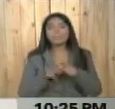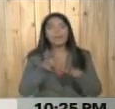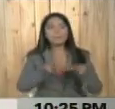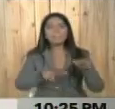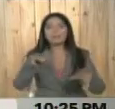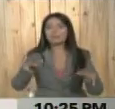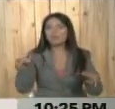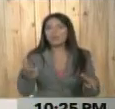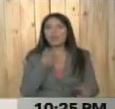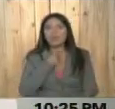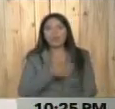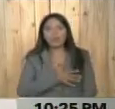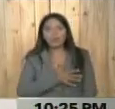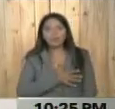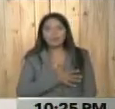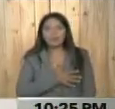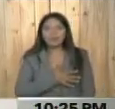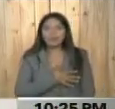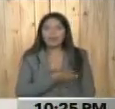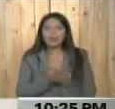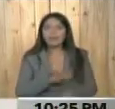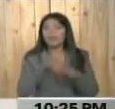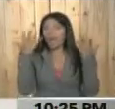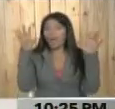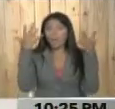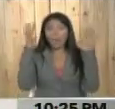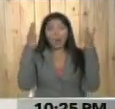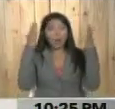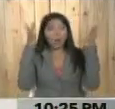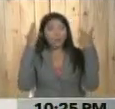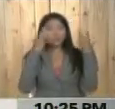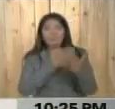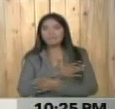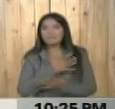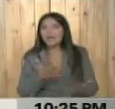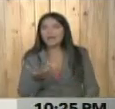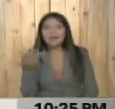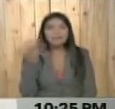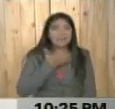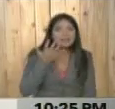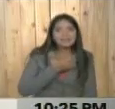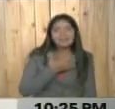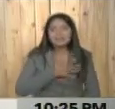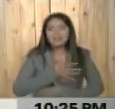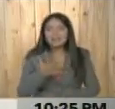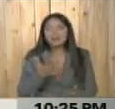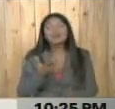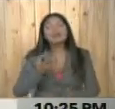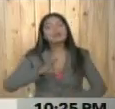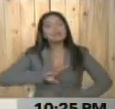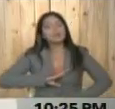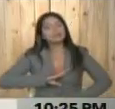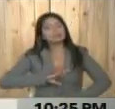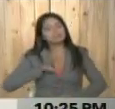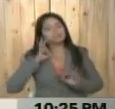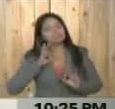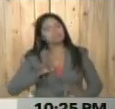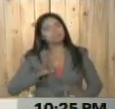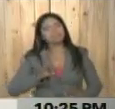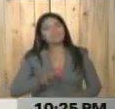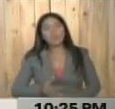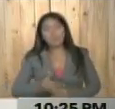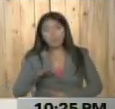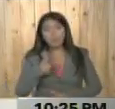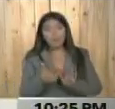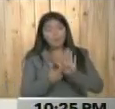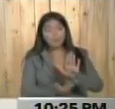calentito. ¿Verdad? Nosotros lo llamamos calentito de aplausos y de entrega. Y la verdad es que muy satisfecho y contento de que podamos